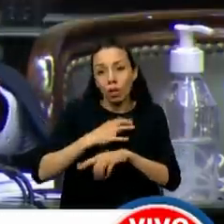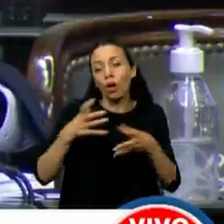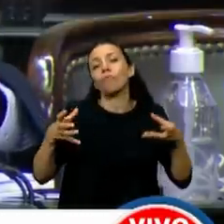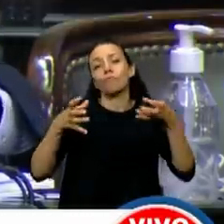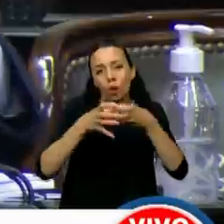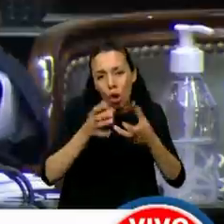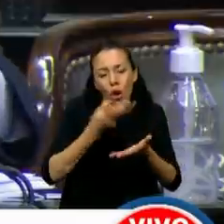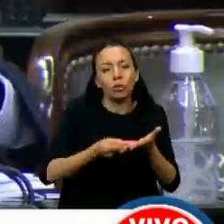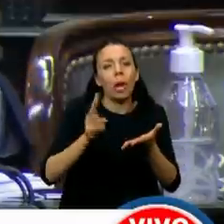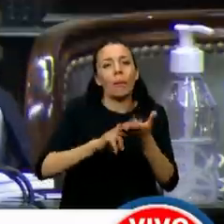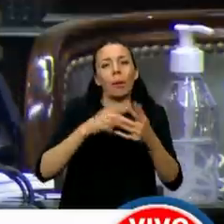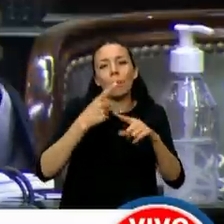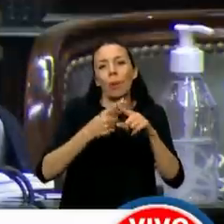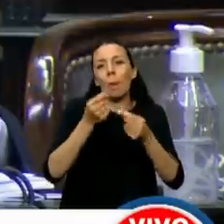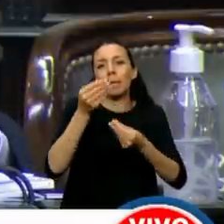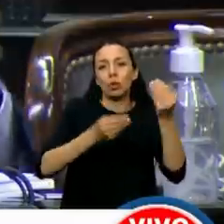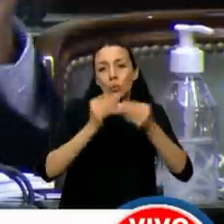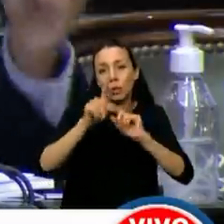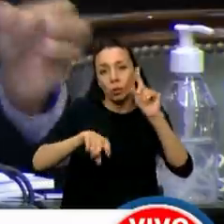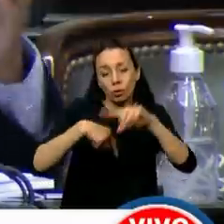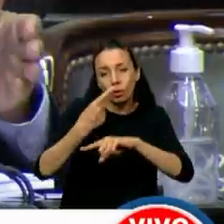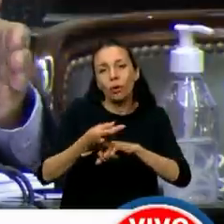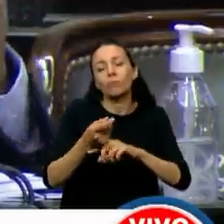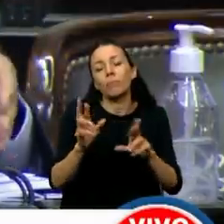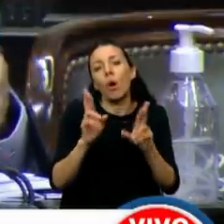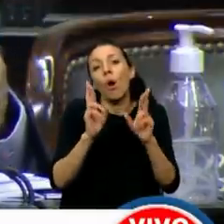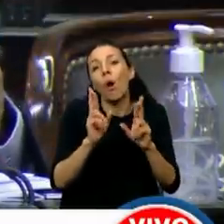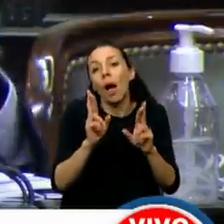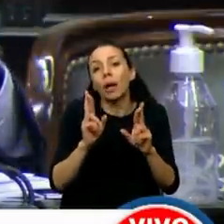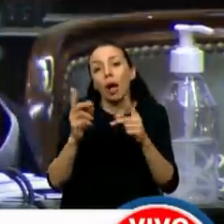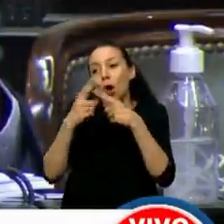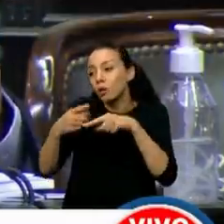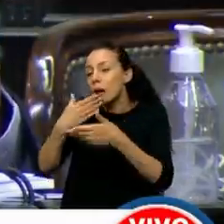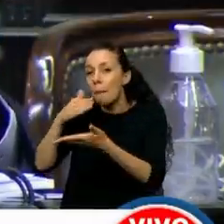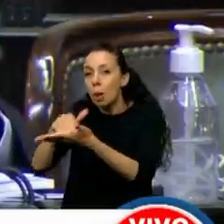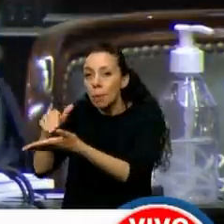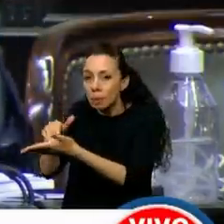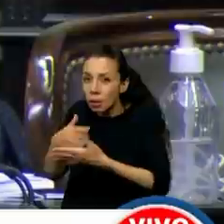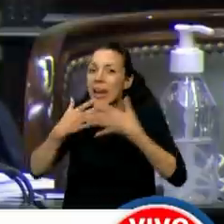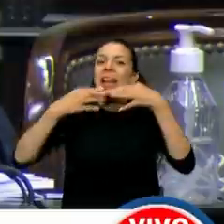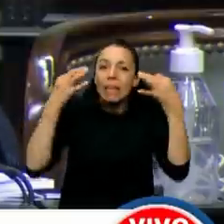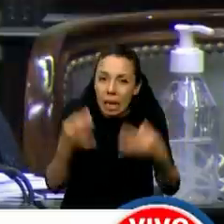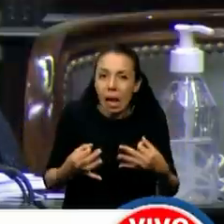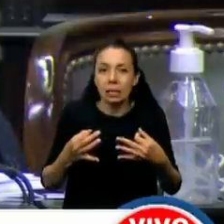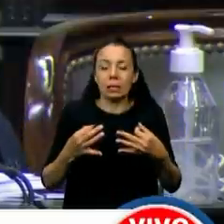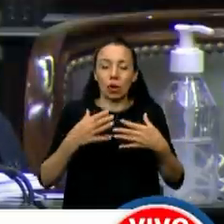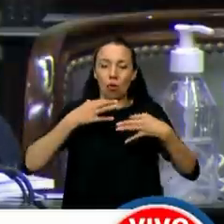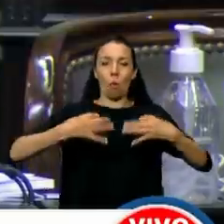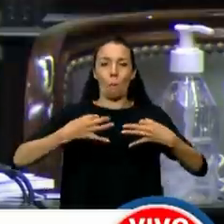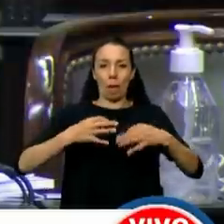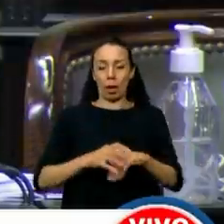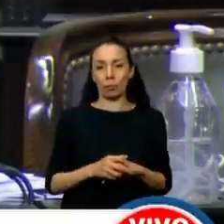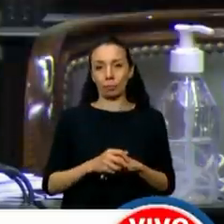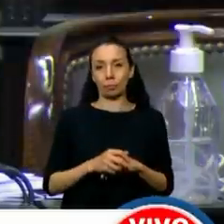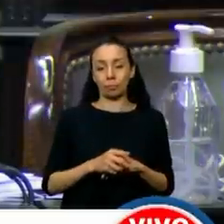presupuesto podamos tener la certeza de que todo eso se ha prometido se haya ejecutado en presidencia roque su españa señor